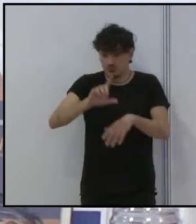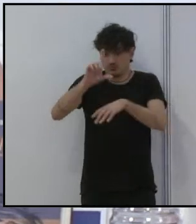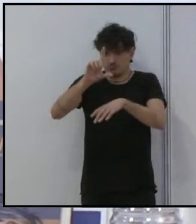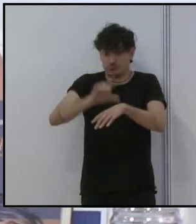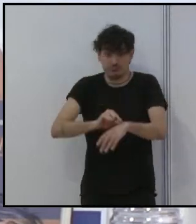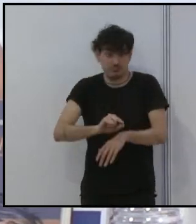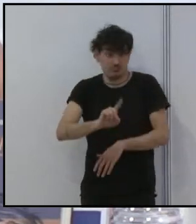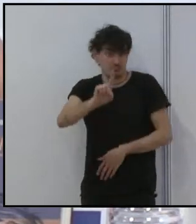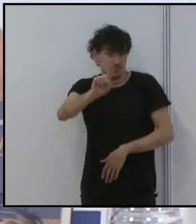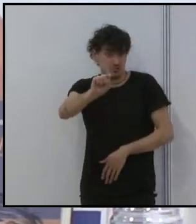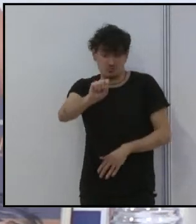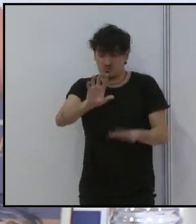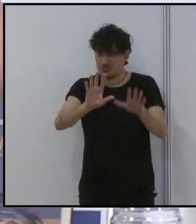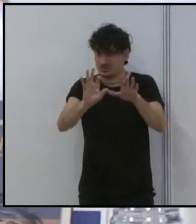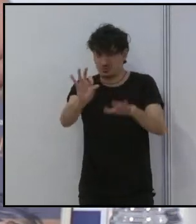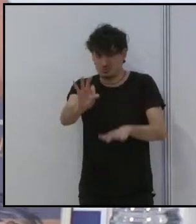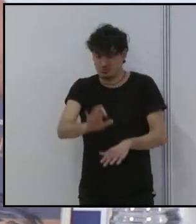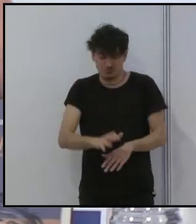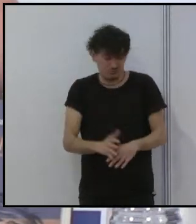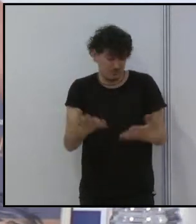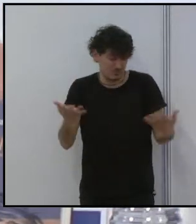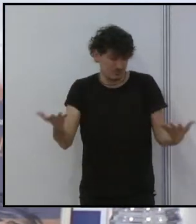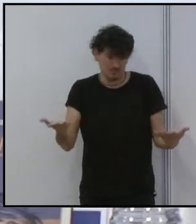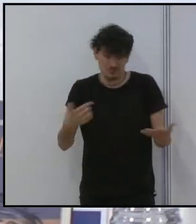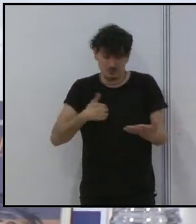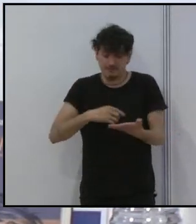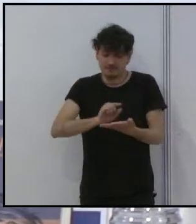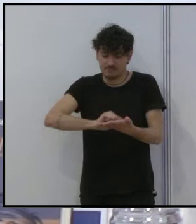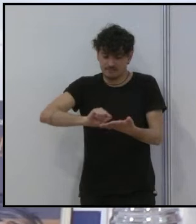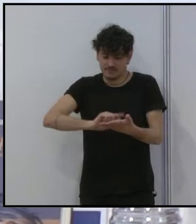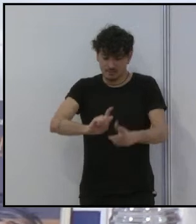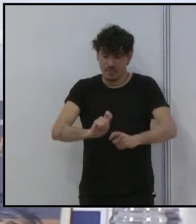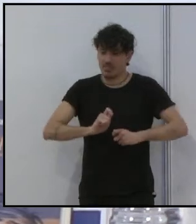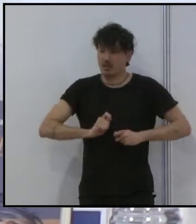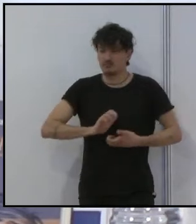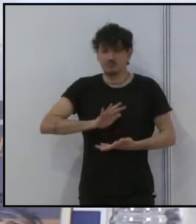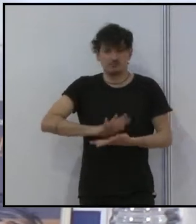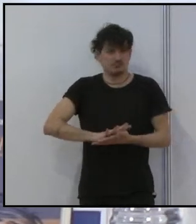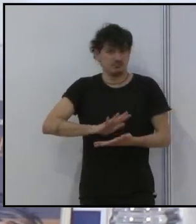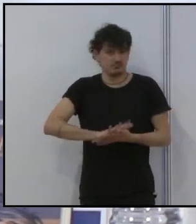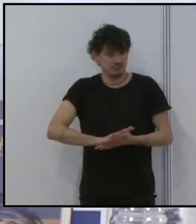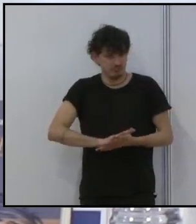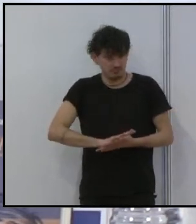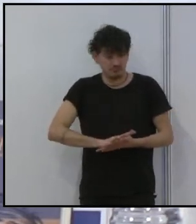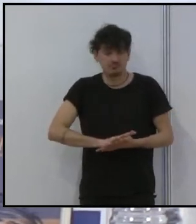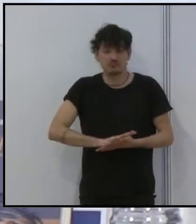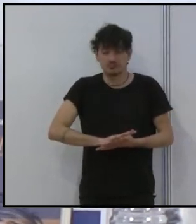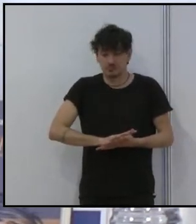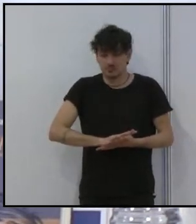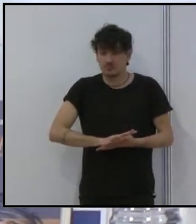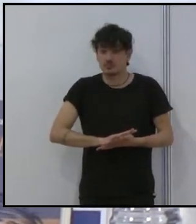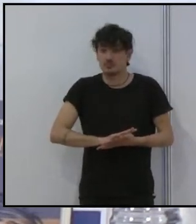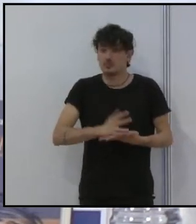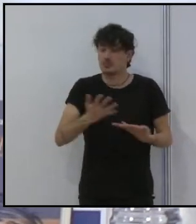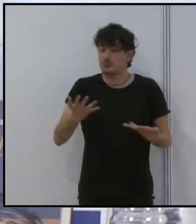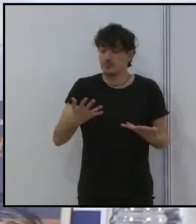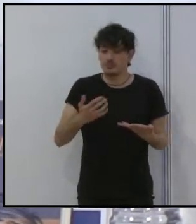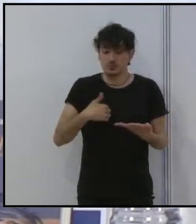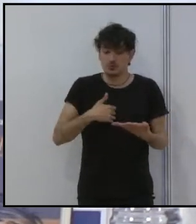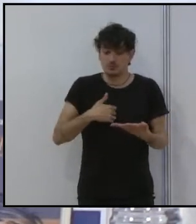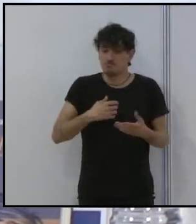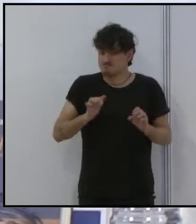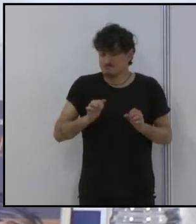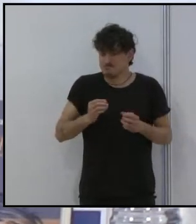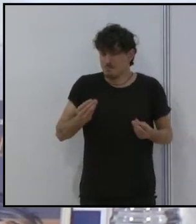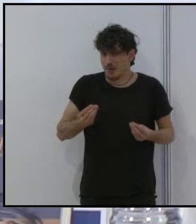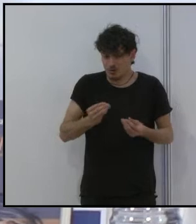lo he escrito porque me sentía más tranquila, me defiendo mejor escribiendo que hablando, así que he